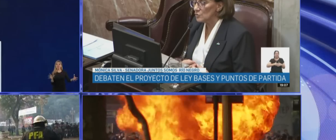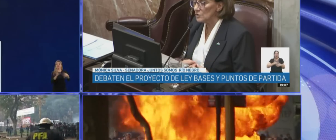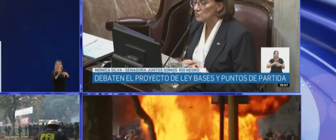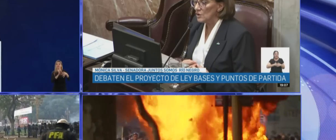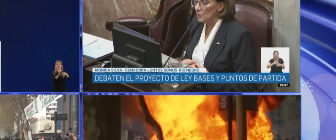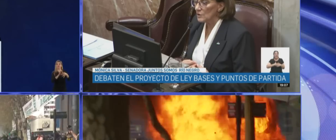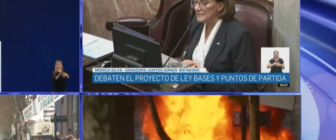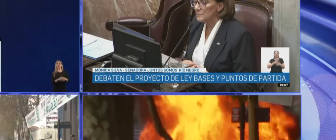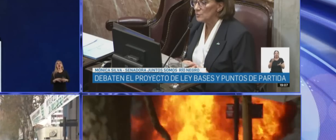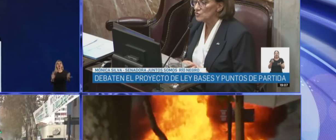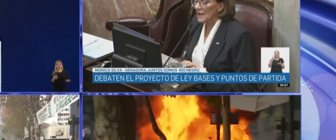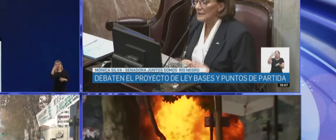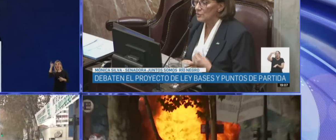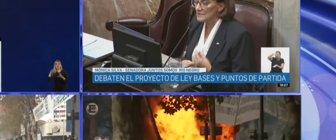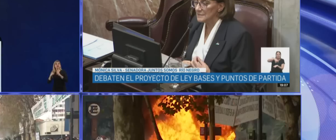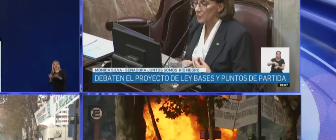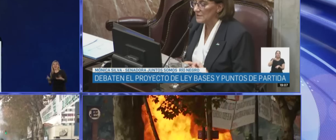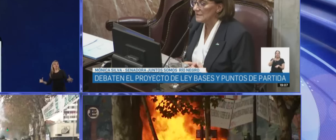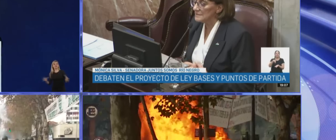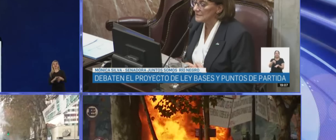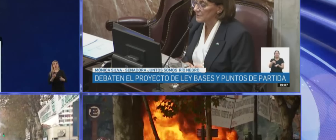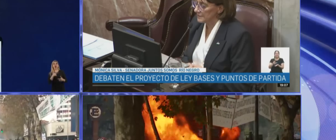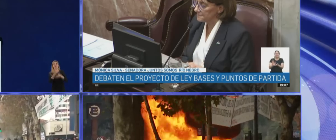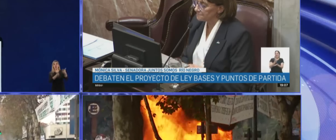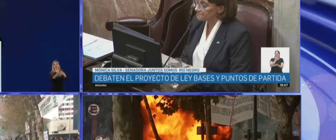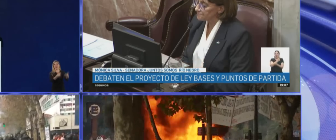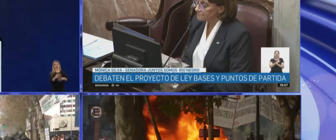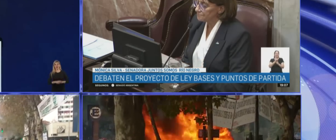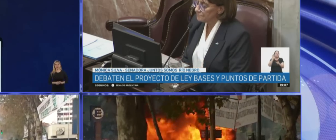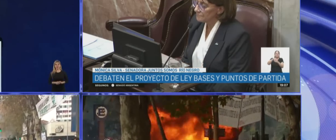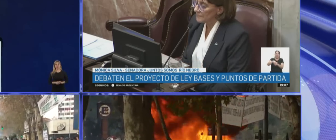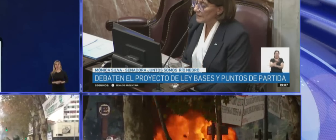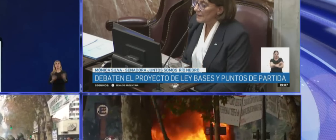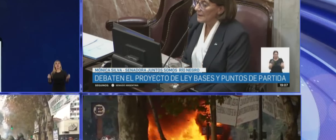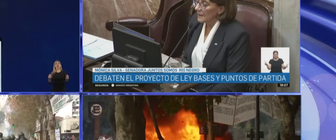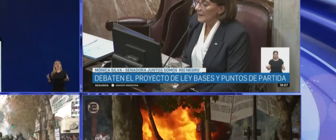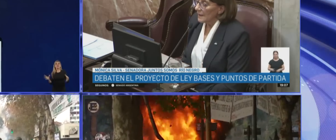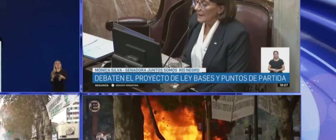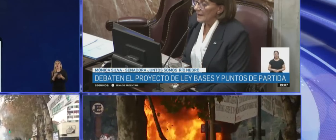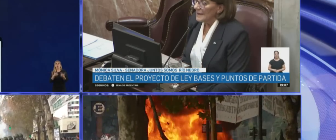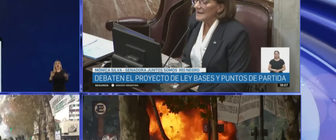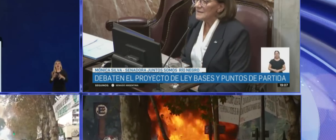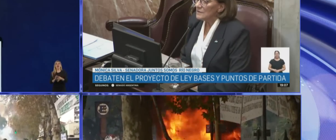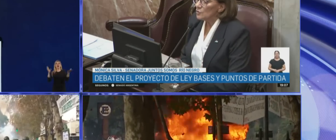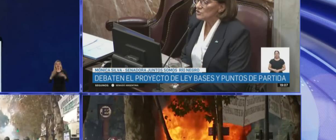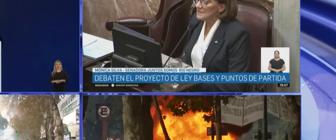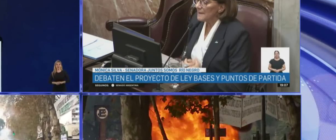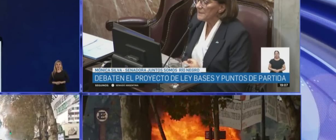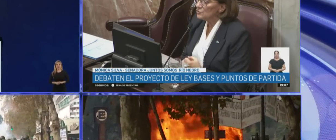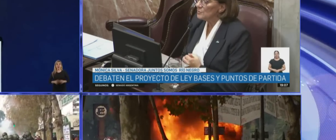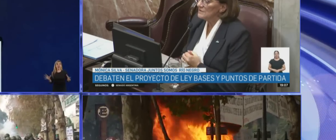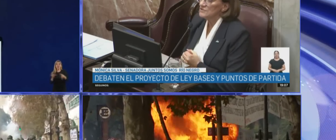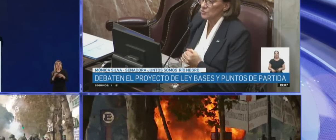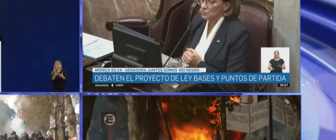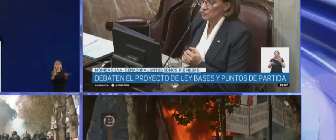ideas socialistas son fundamentalmente incompatibles con la prosperidad, precisamente porque son incompatibles con la libertad. Son